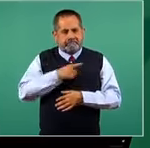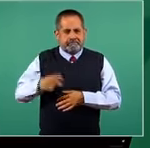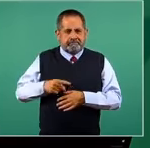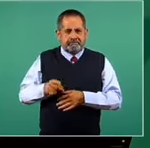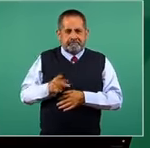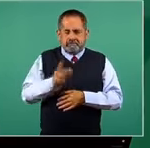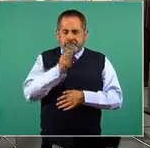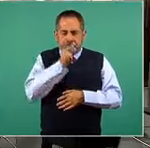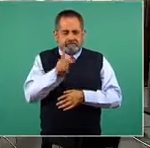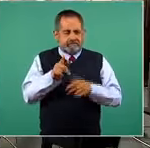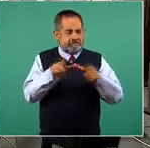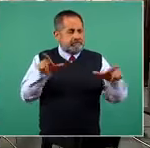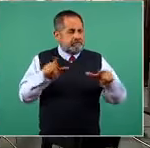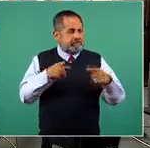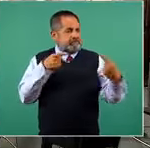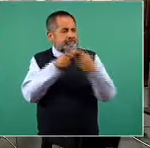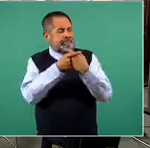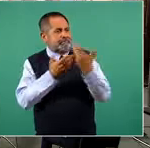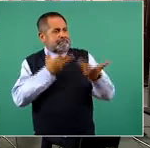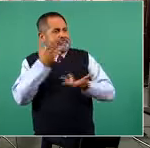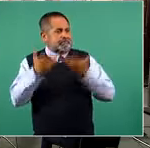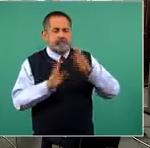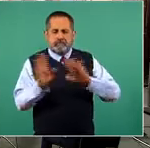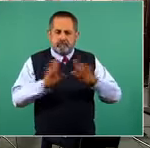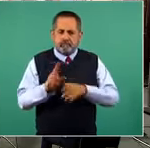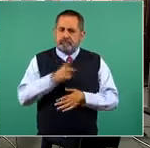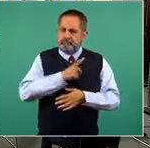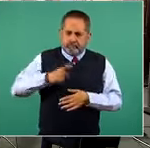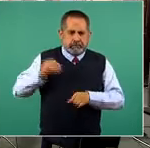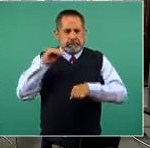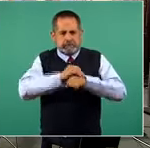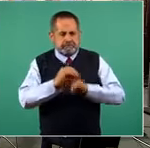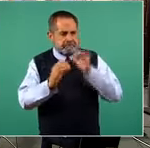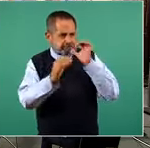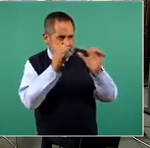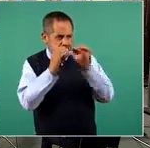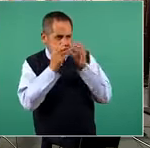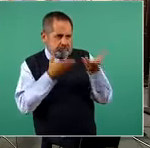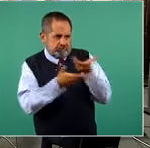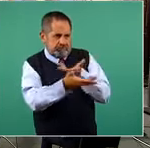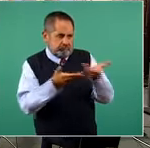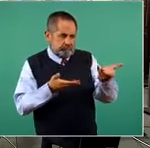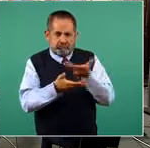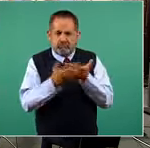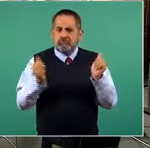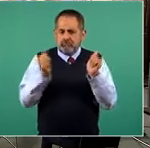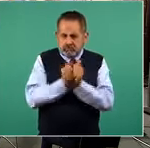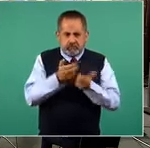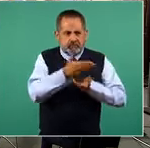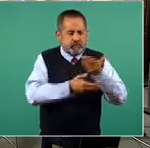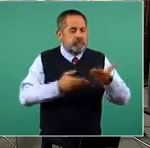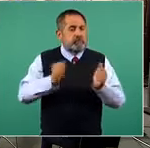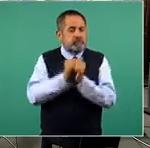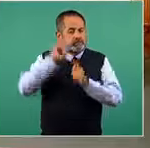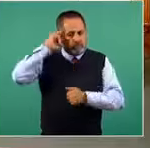como una barrera, en la medida en que se busque tener servicios en